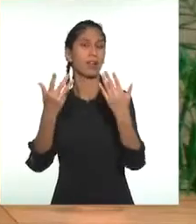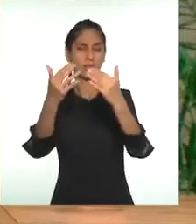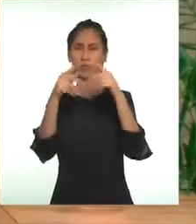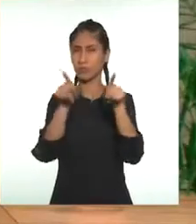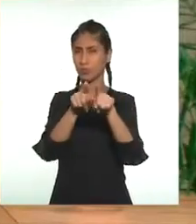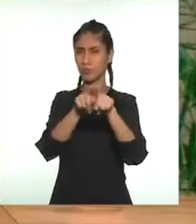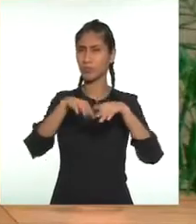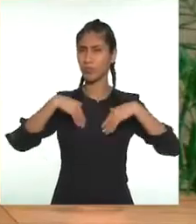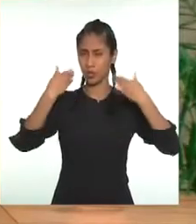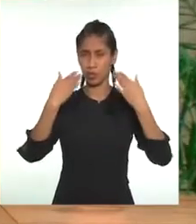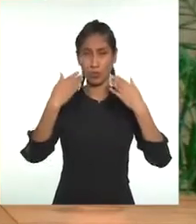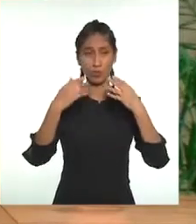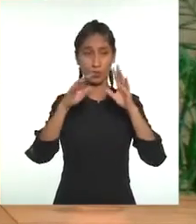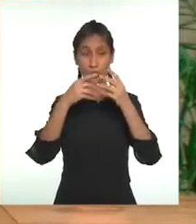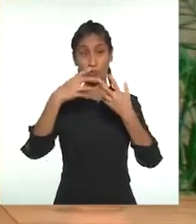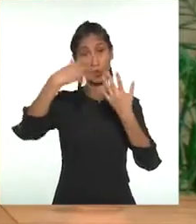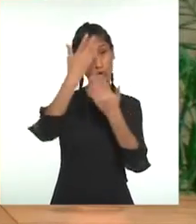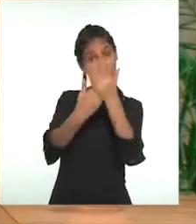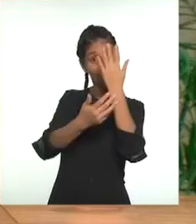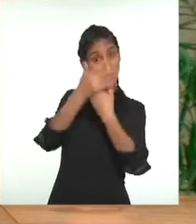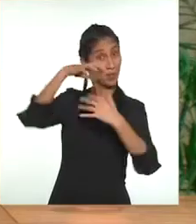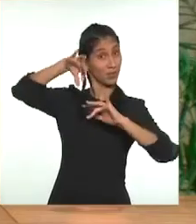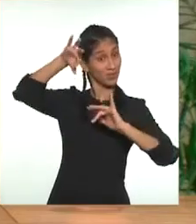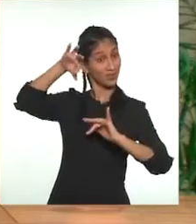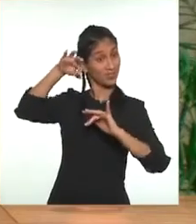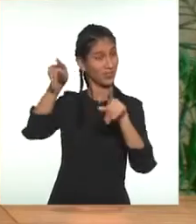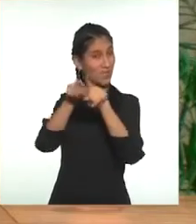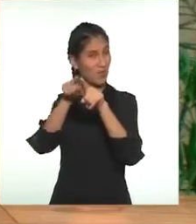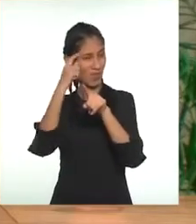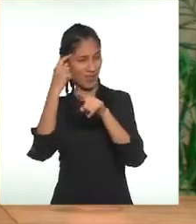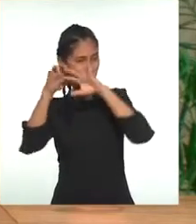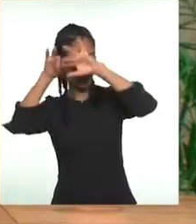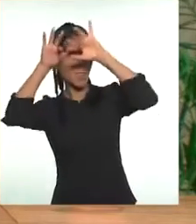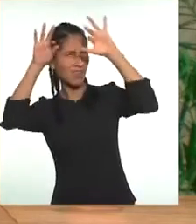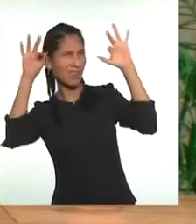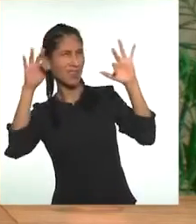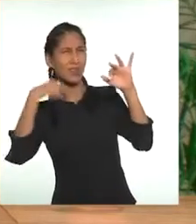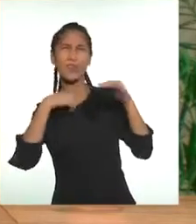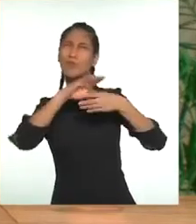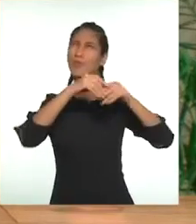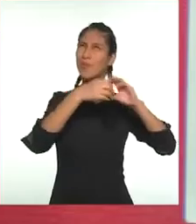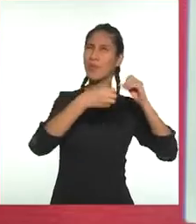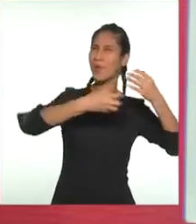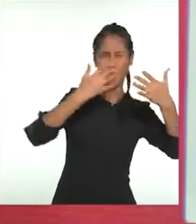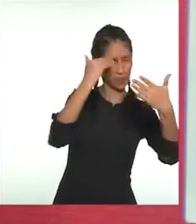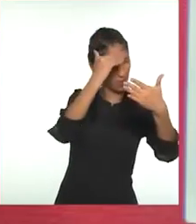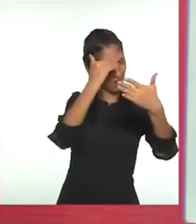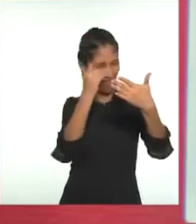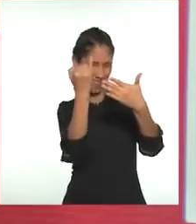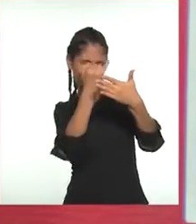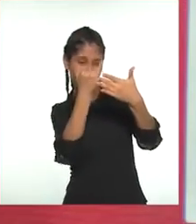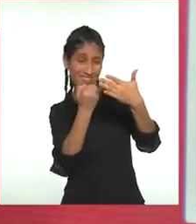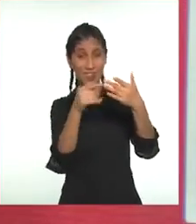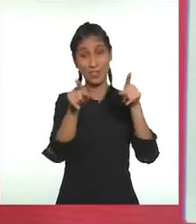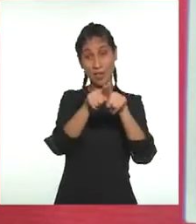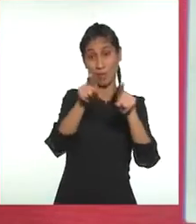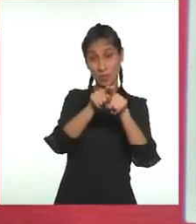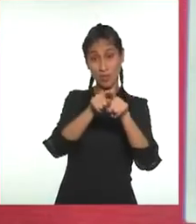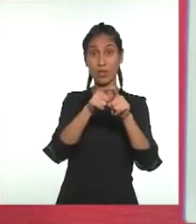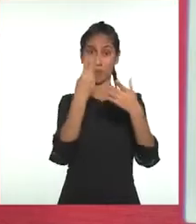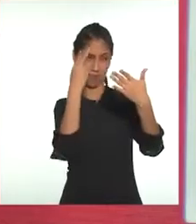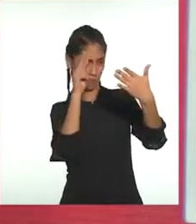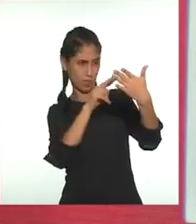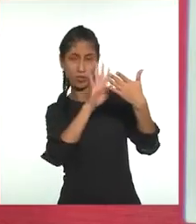Podemos encuadrar las imágenes con las manos, así, e ir imaginando cómo vamos a componer la historia. E identificar los planos, porque